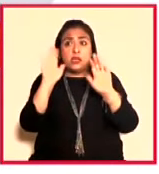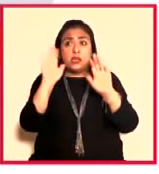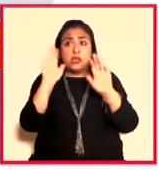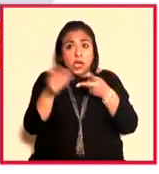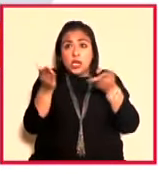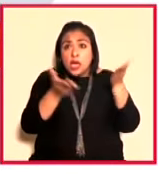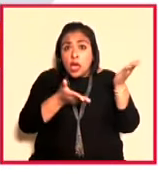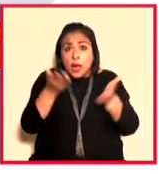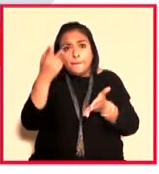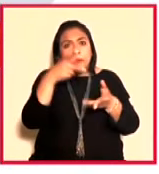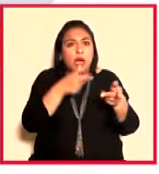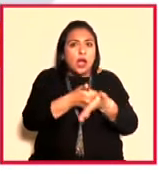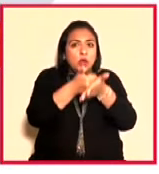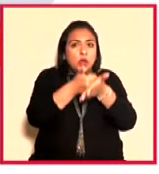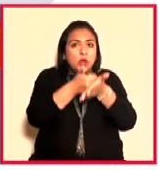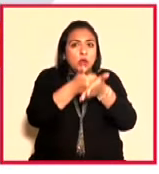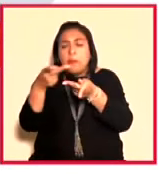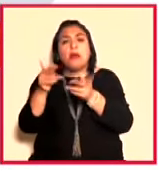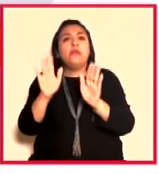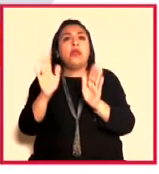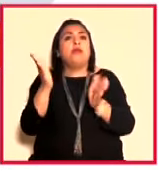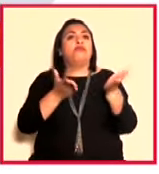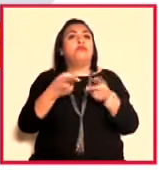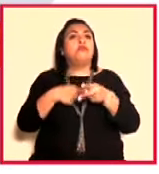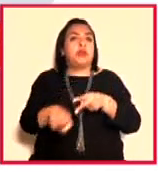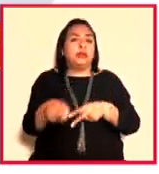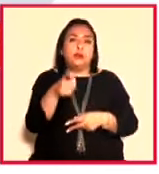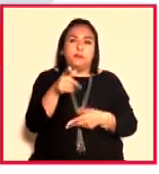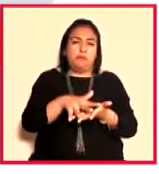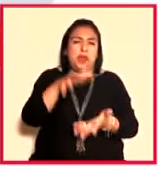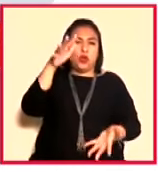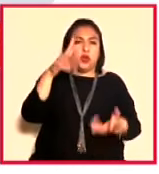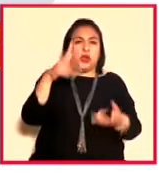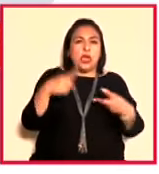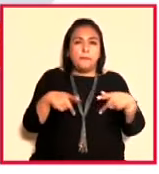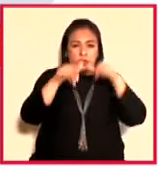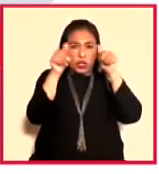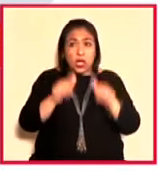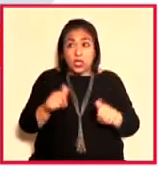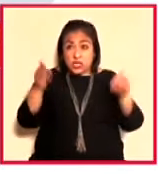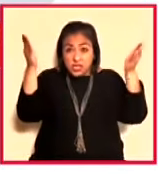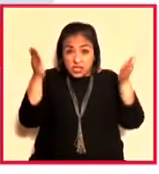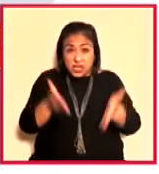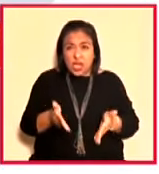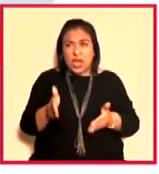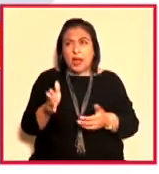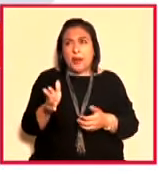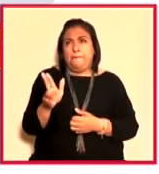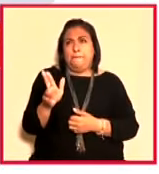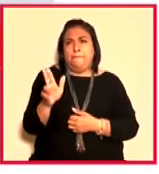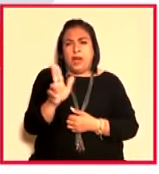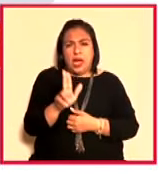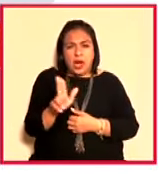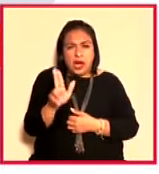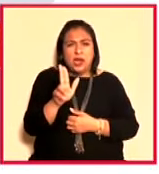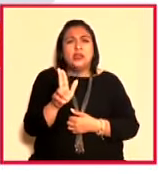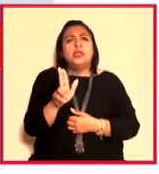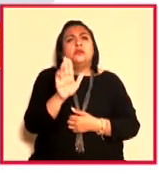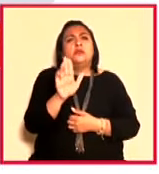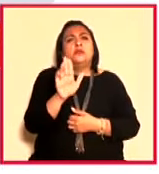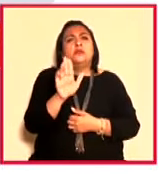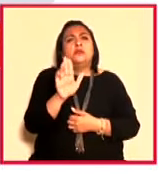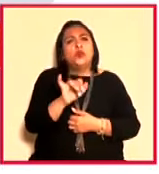los preparativos. La mayoría de los artistas van a llegar martes, so de partir de martes, miércoles,